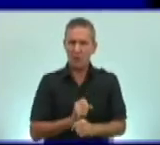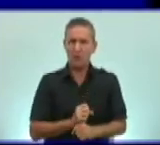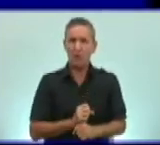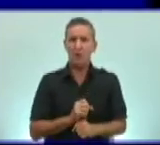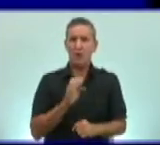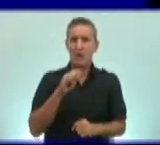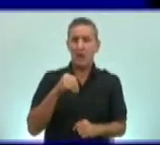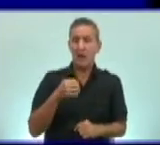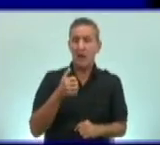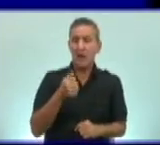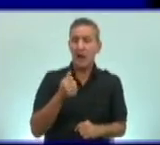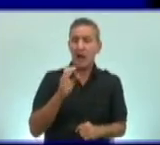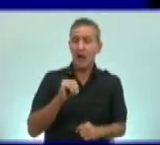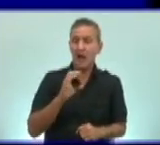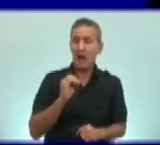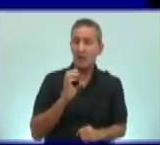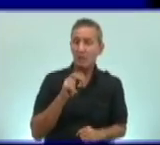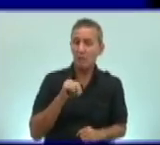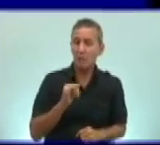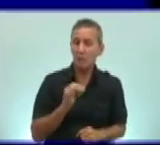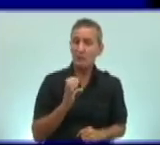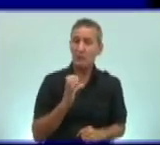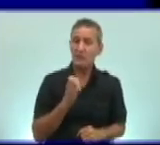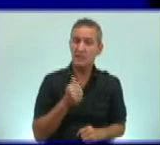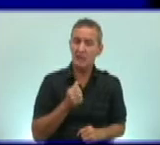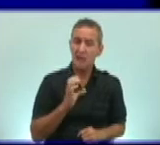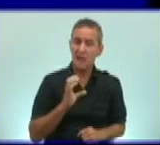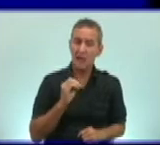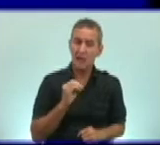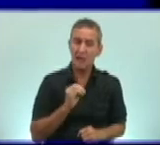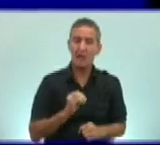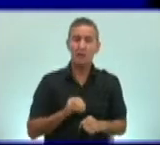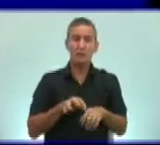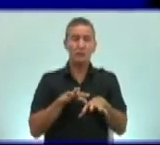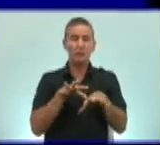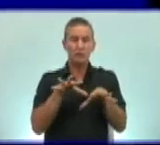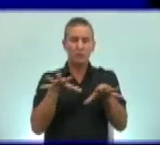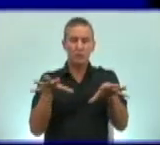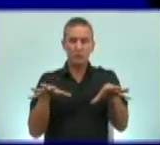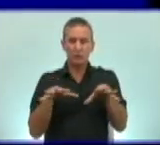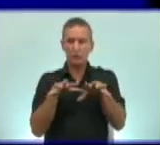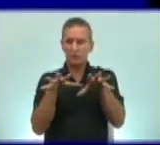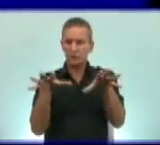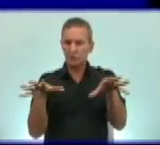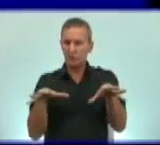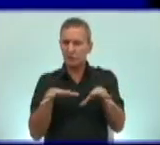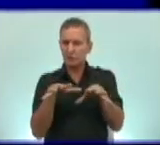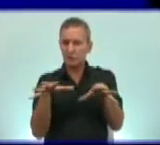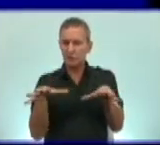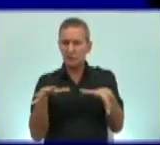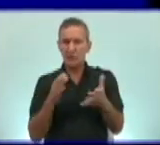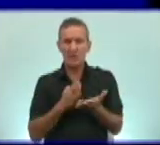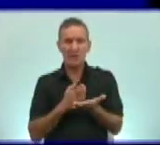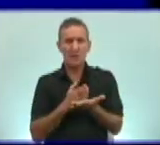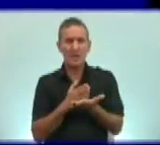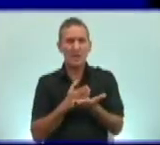amoníaco disueltas en el medio. Y esto da la posibilidad de que exista un equilibrio entre estas moléculas y los